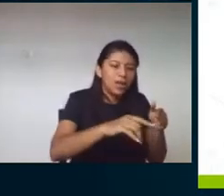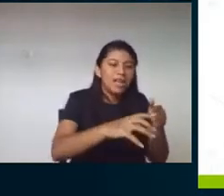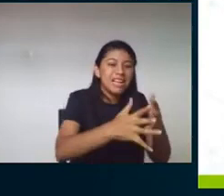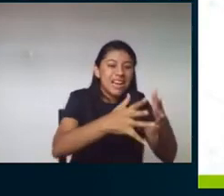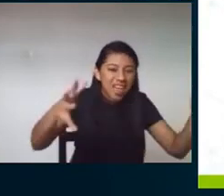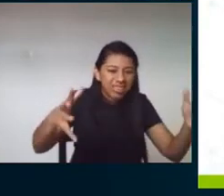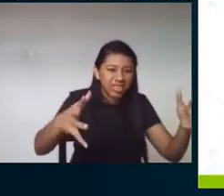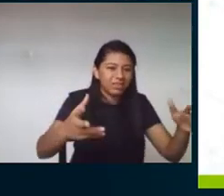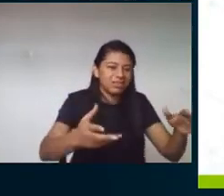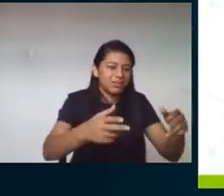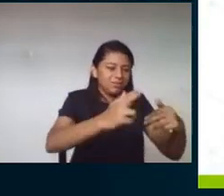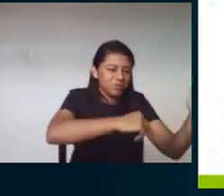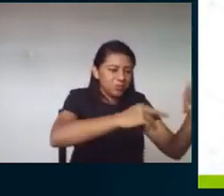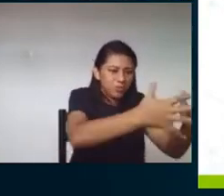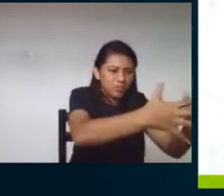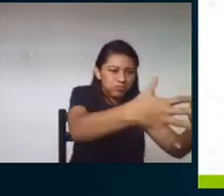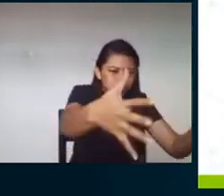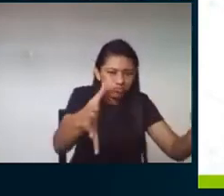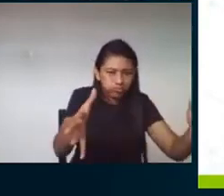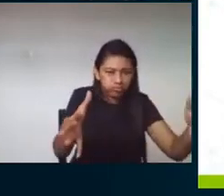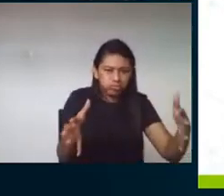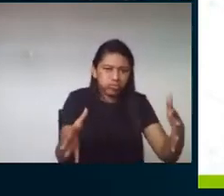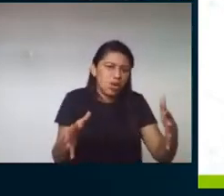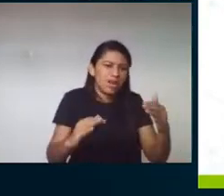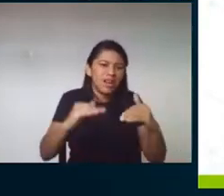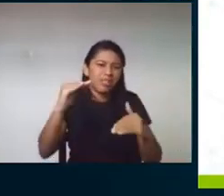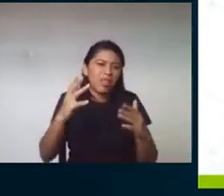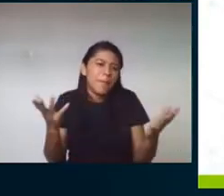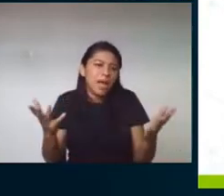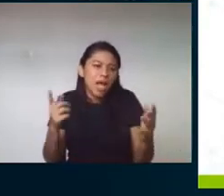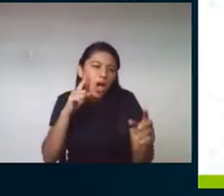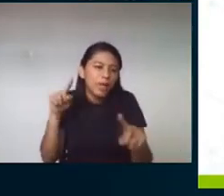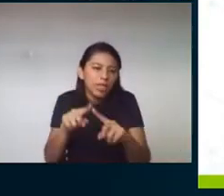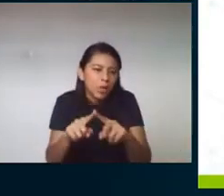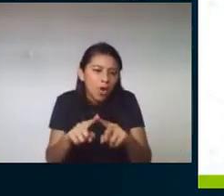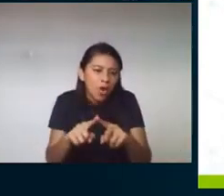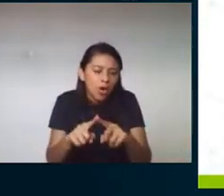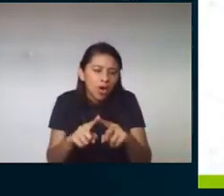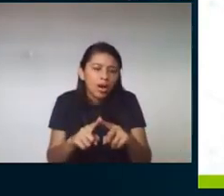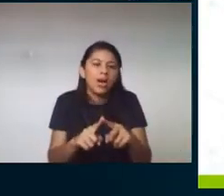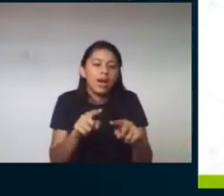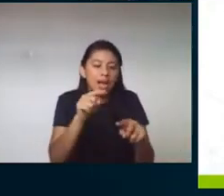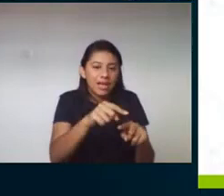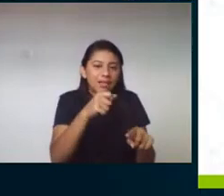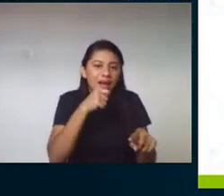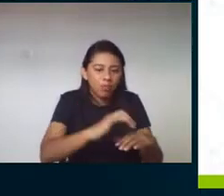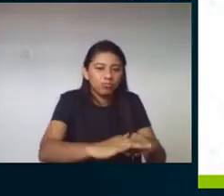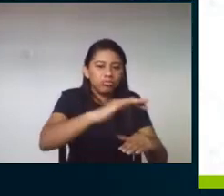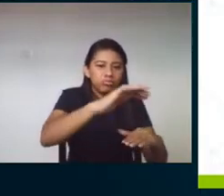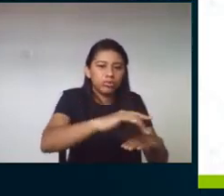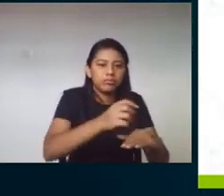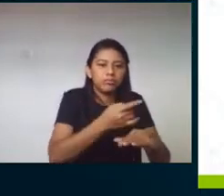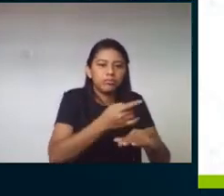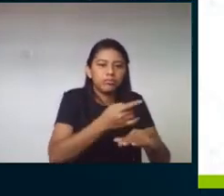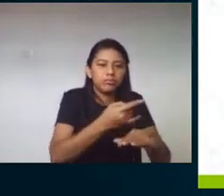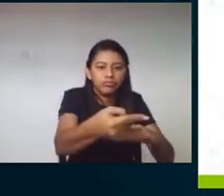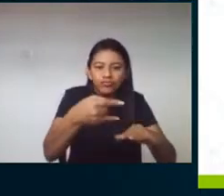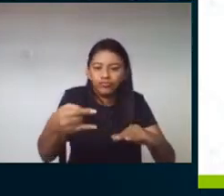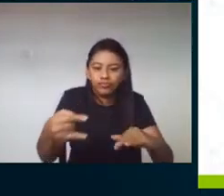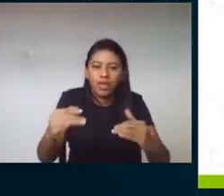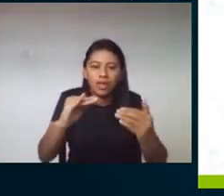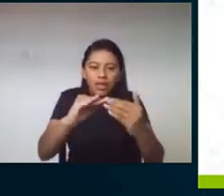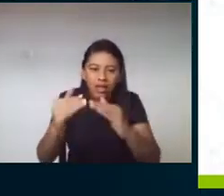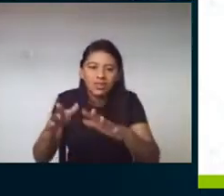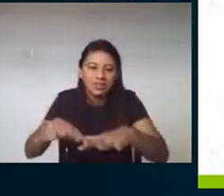Pero el futuro, ¿cuál es? El futuro de las plantas de tratamiento de agua potable se basan en maximizar la eficiencia, encontrar